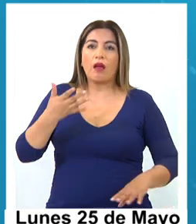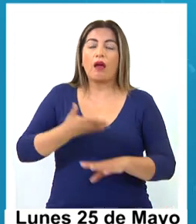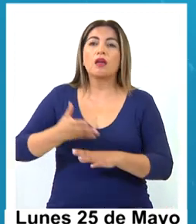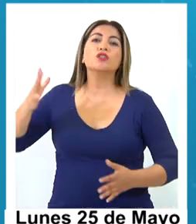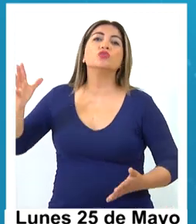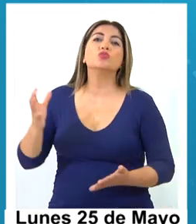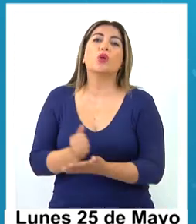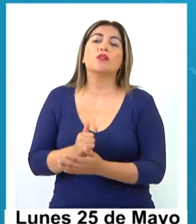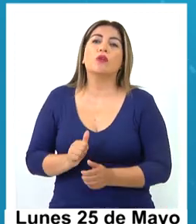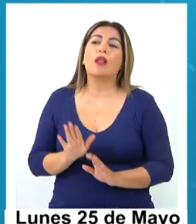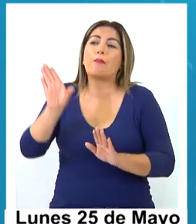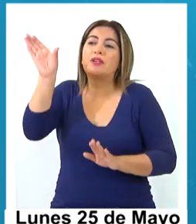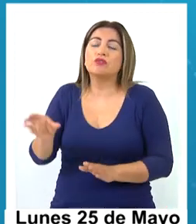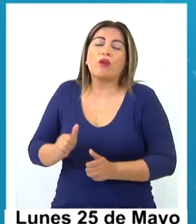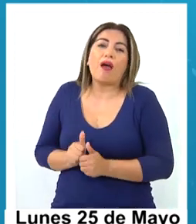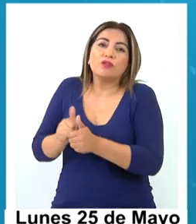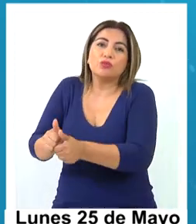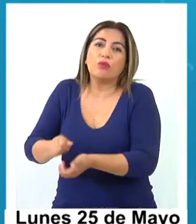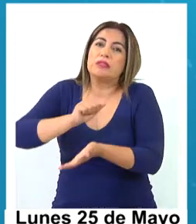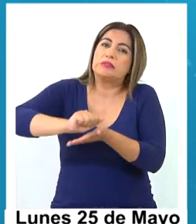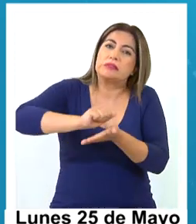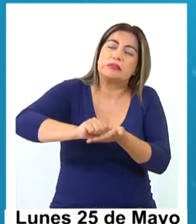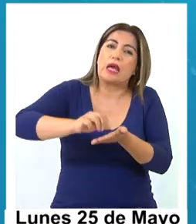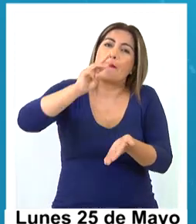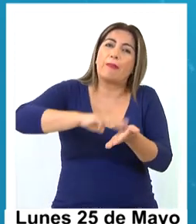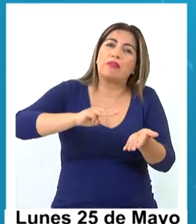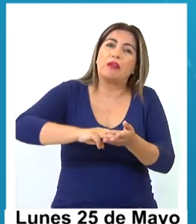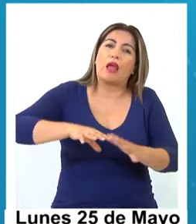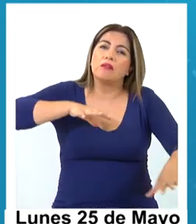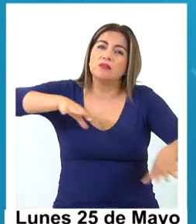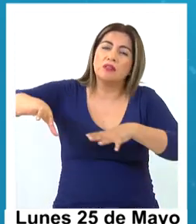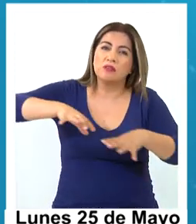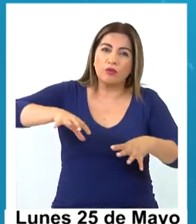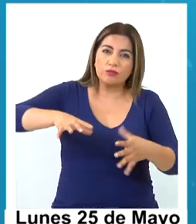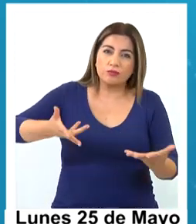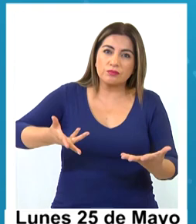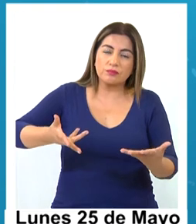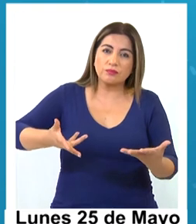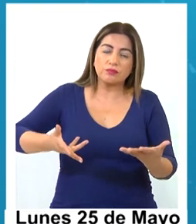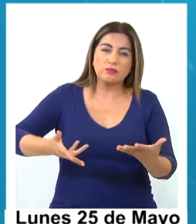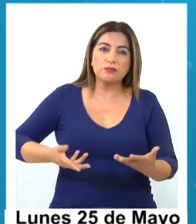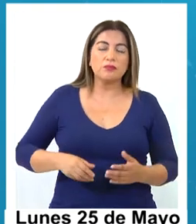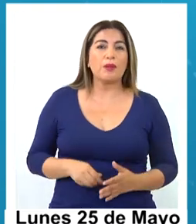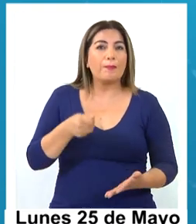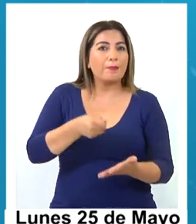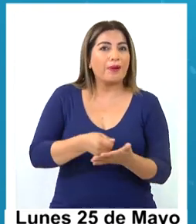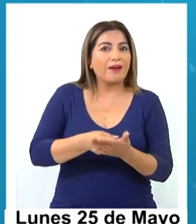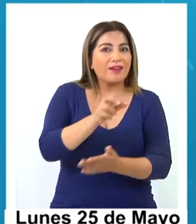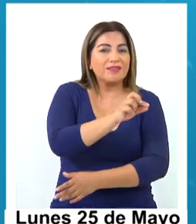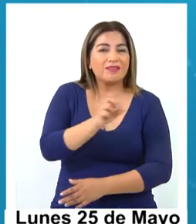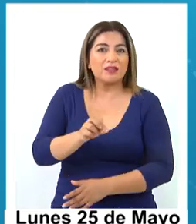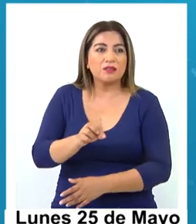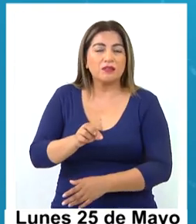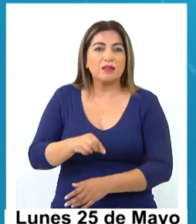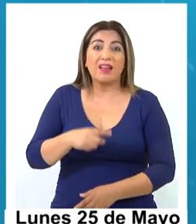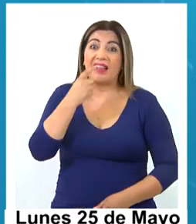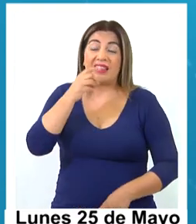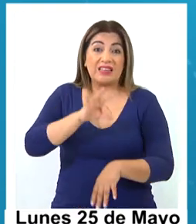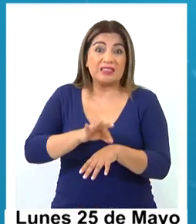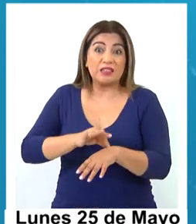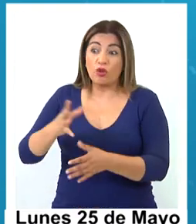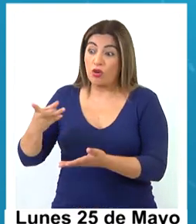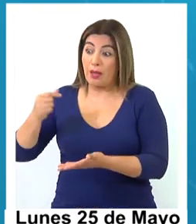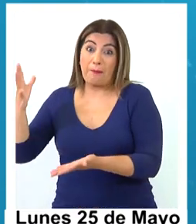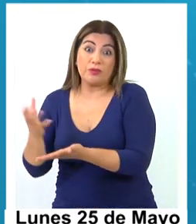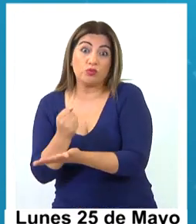el sueldo de la asistente de la secretaria los materiales el fondos que pagar escrito el fondo la ganancia que